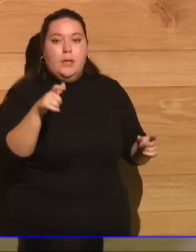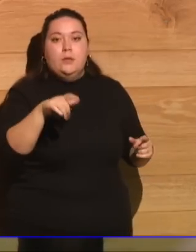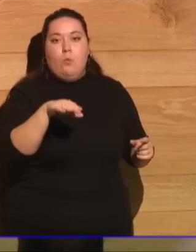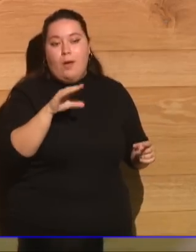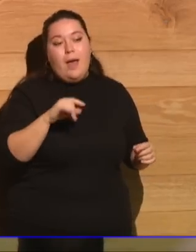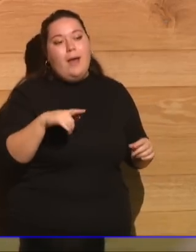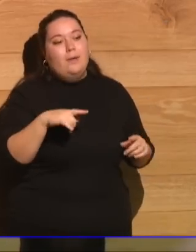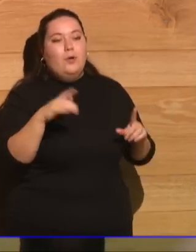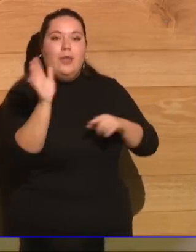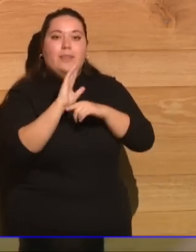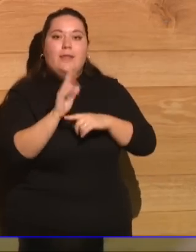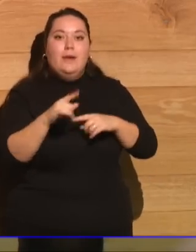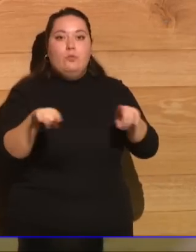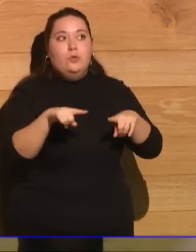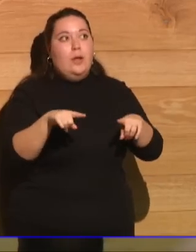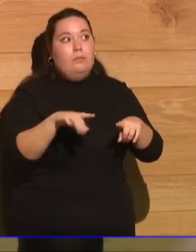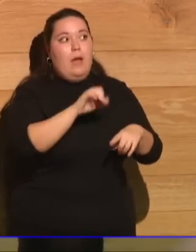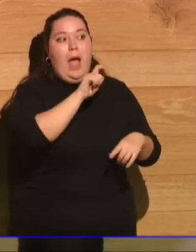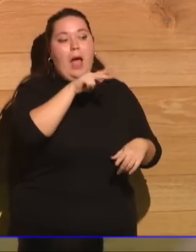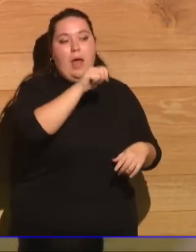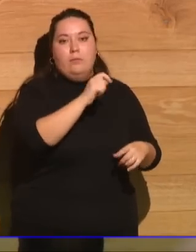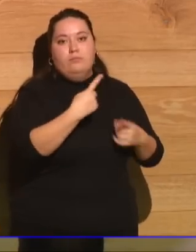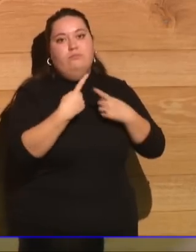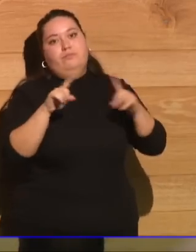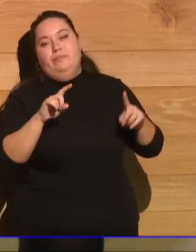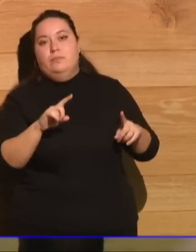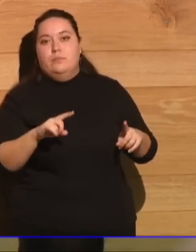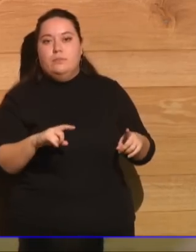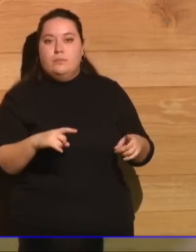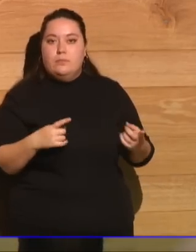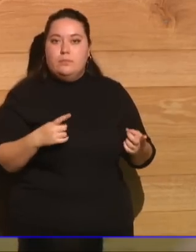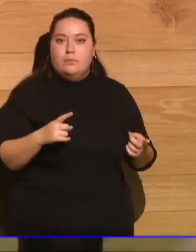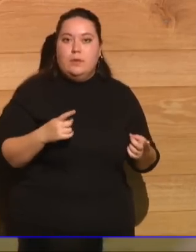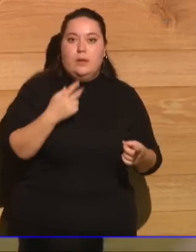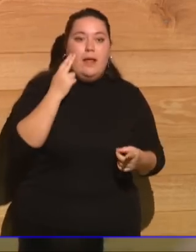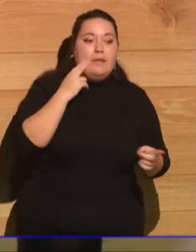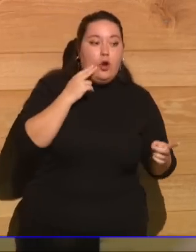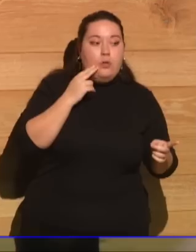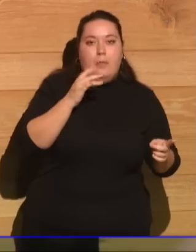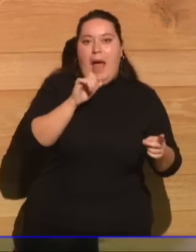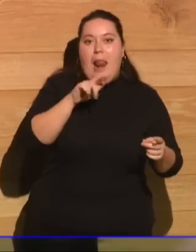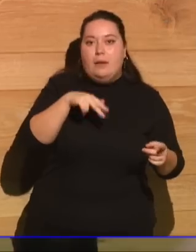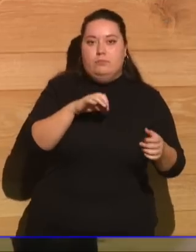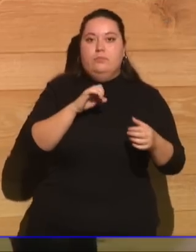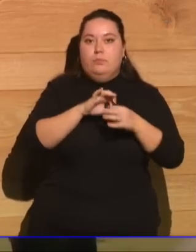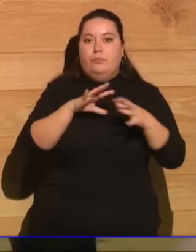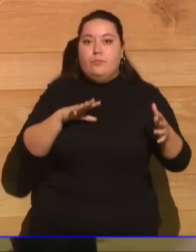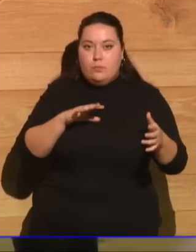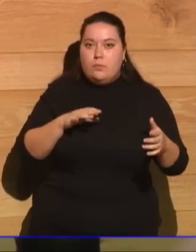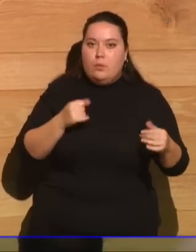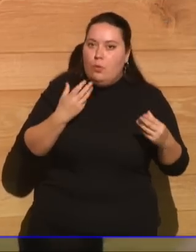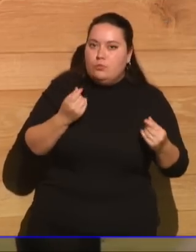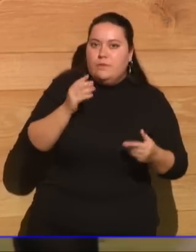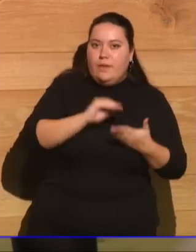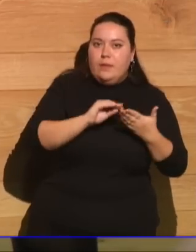como cine musical una cosa y Alan Parker hacía otra. Y la gente entiende como cine de terror una cosa y, sin embargo, Alan Parker hace muchas